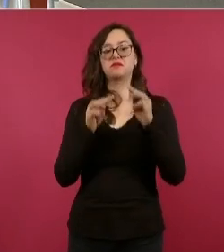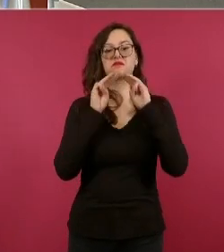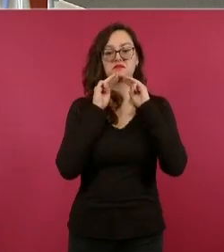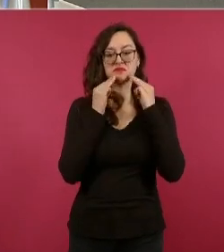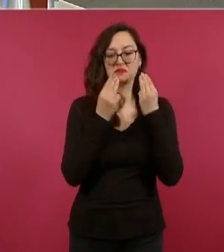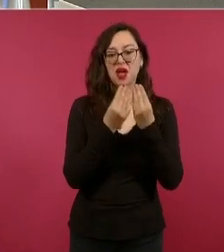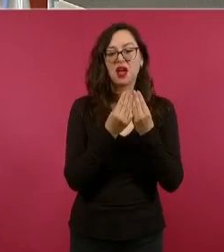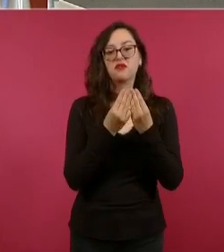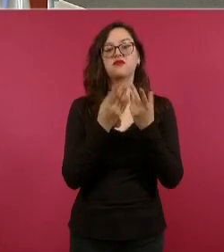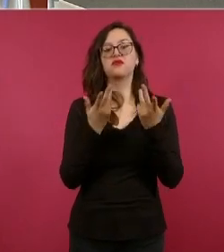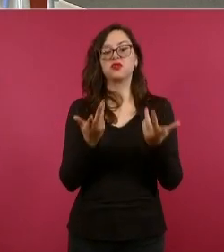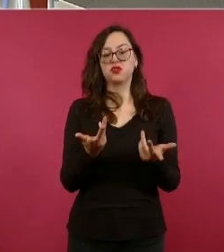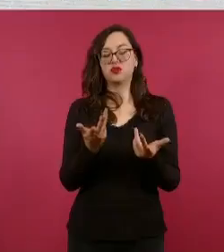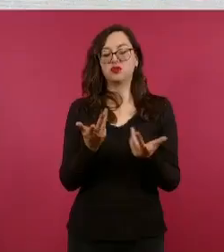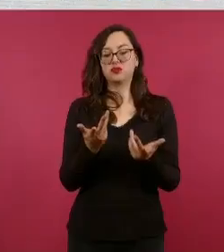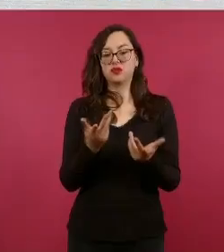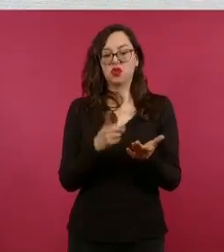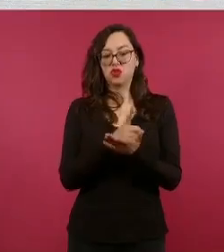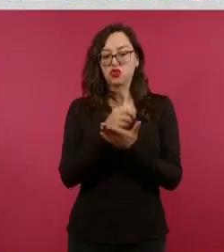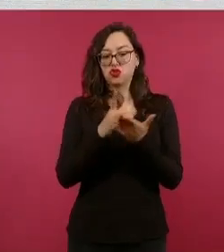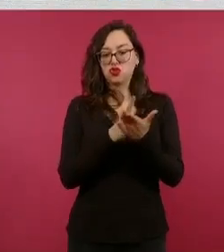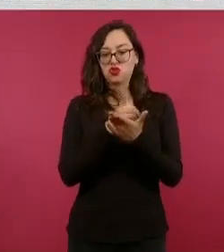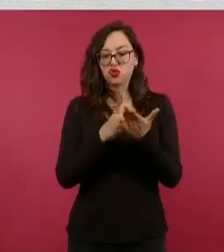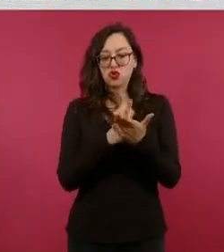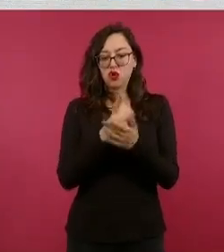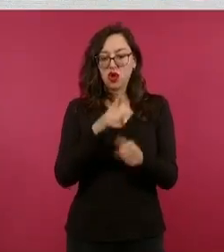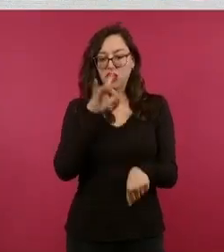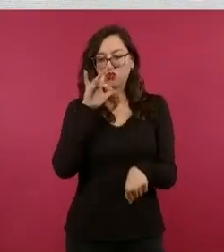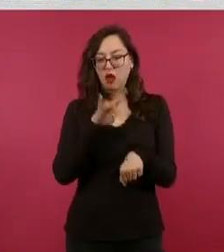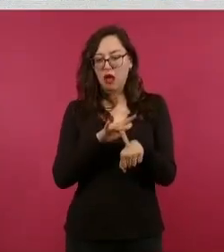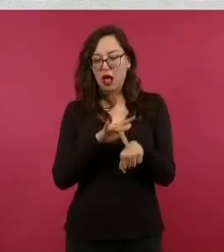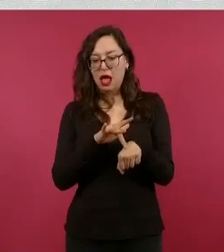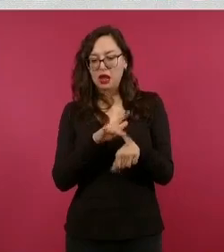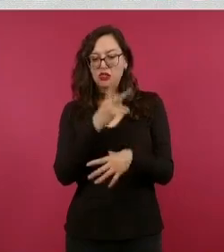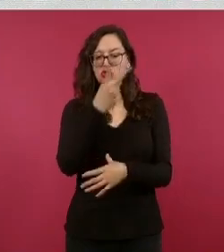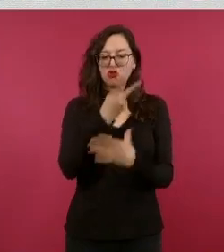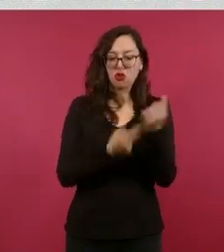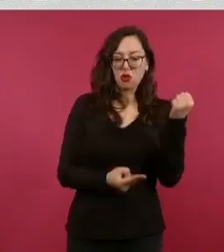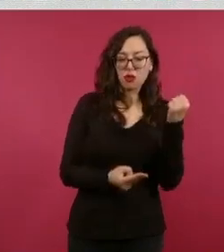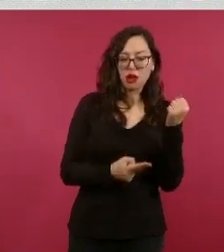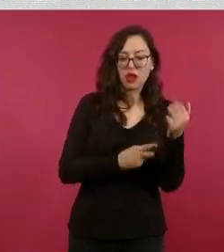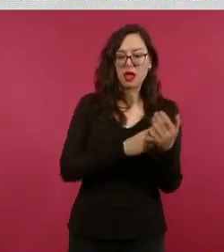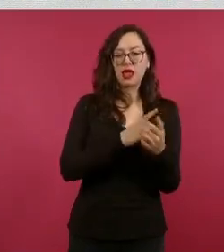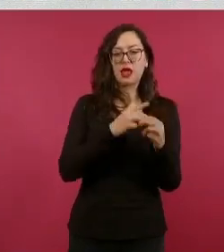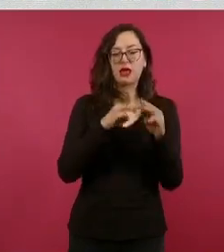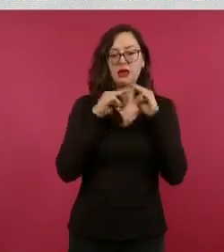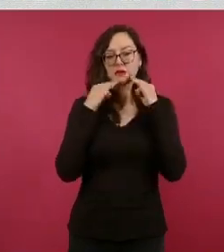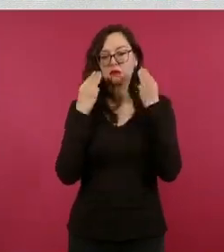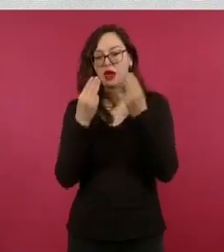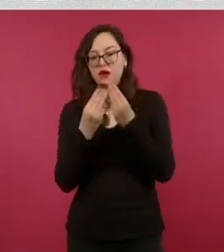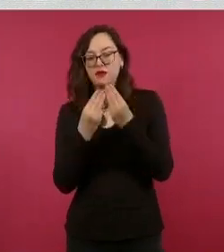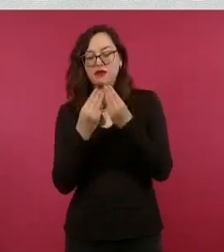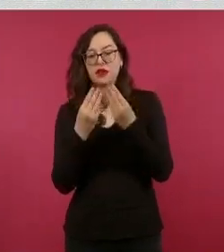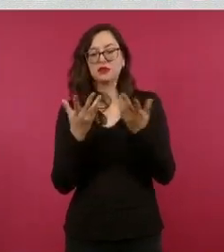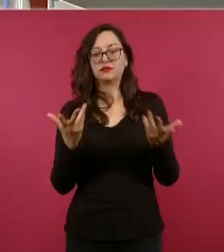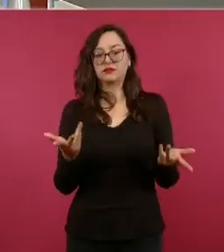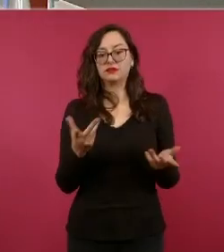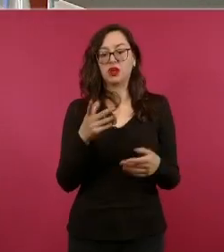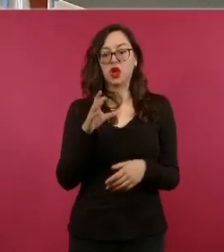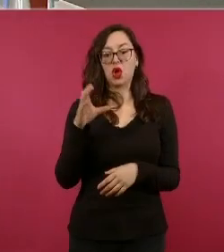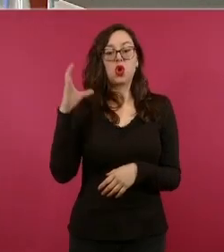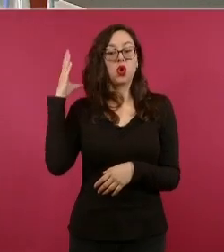Narco y consumo aquí. Aquí también consumo. Aquí es narco, es el puerto.